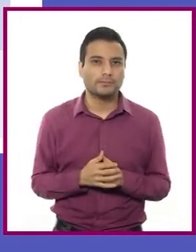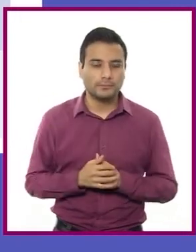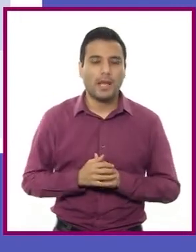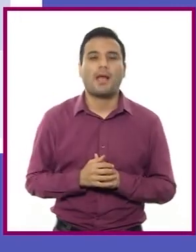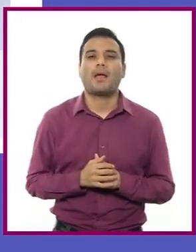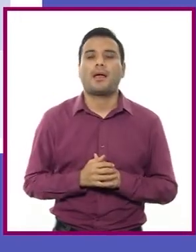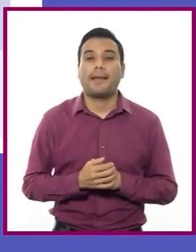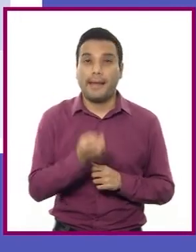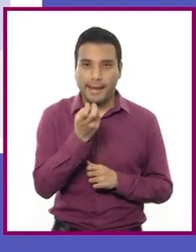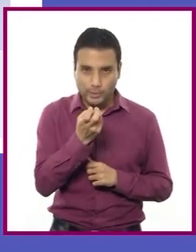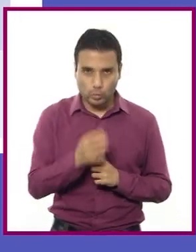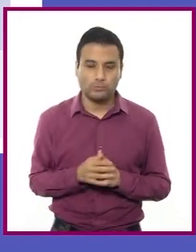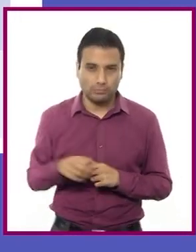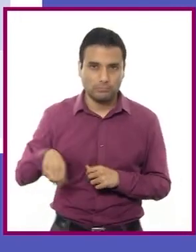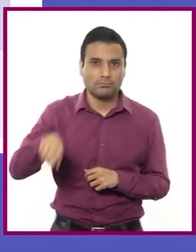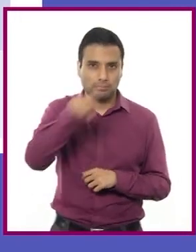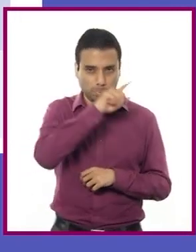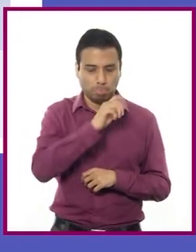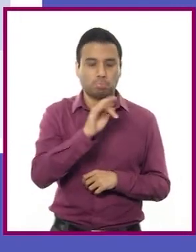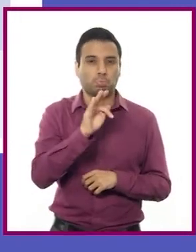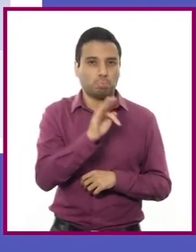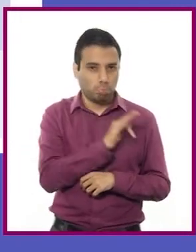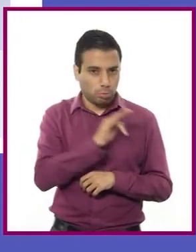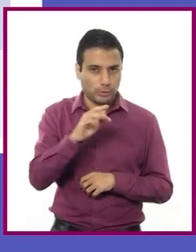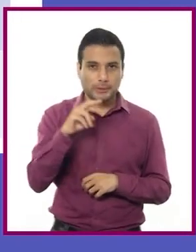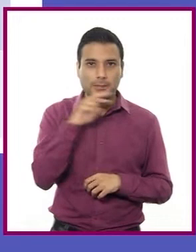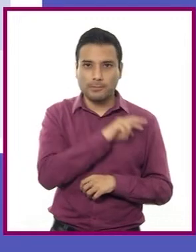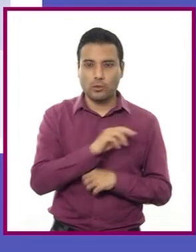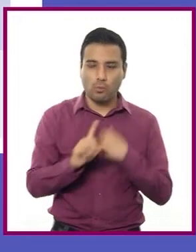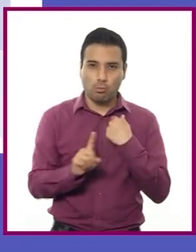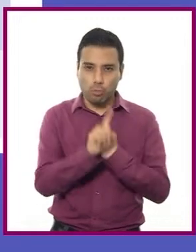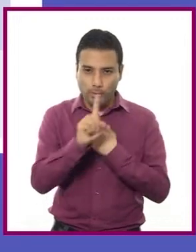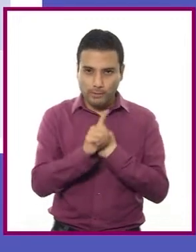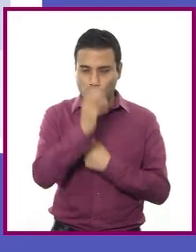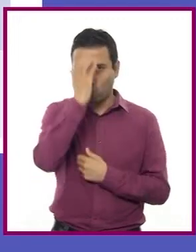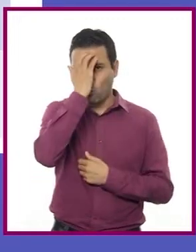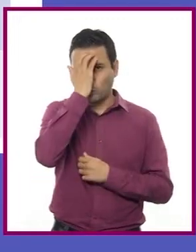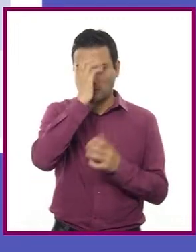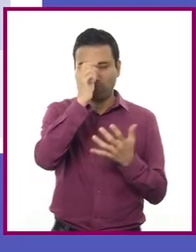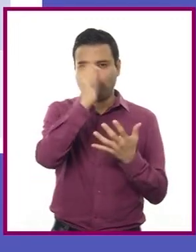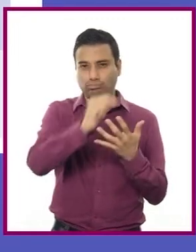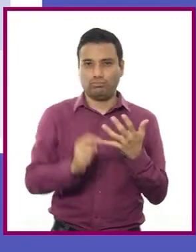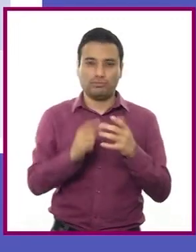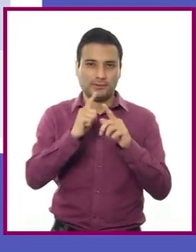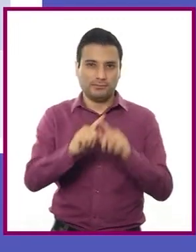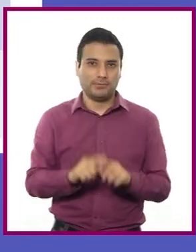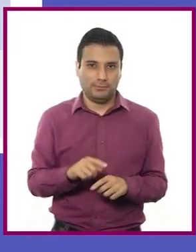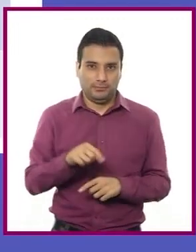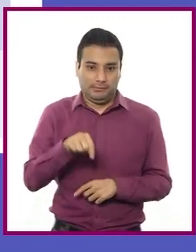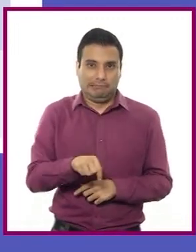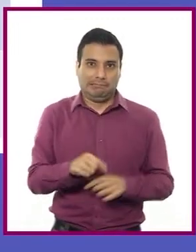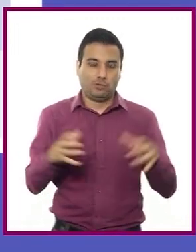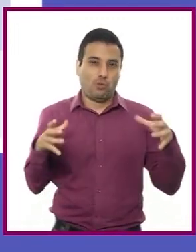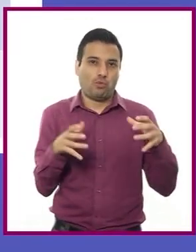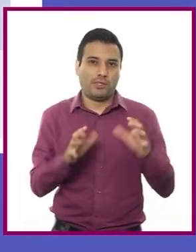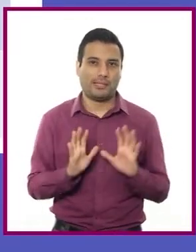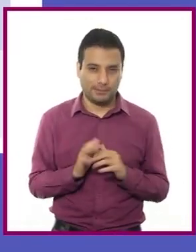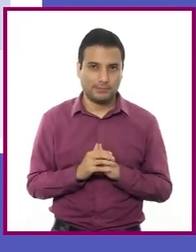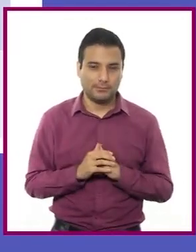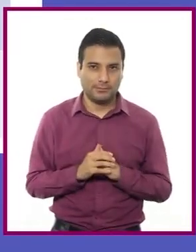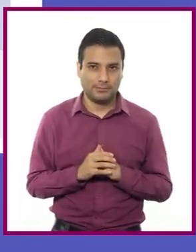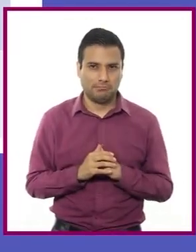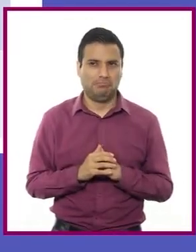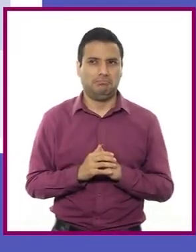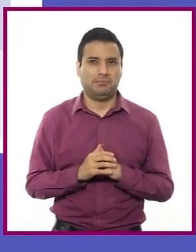manera podemos identificar de una forma más rápida los problemas que afectan a los miembros de la localidad y así ver cuáles son